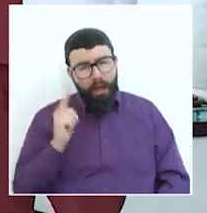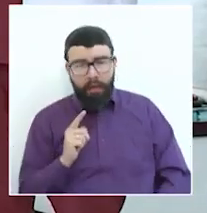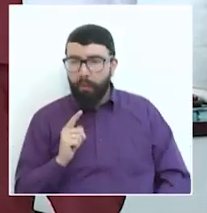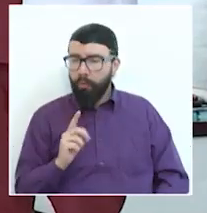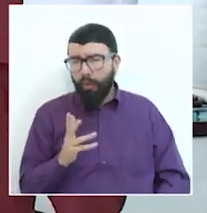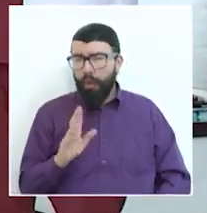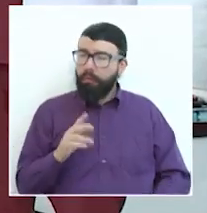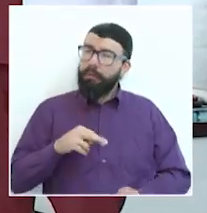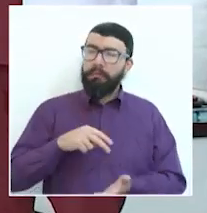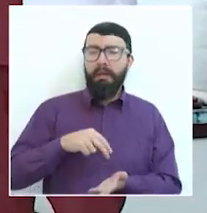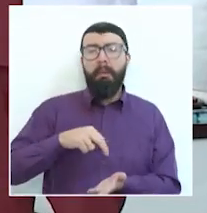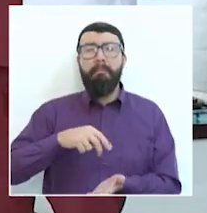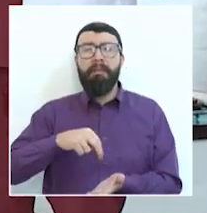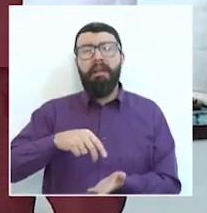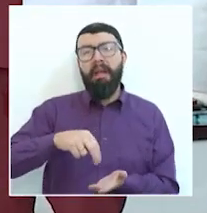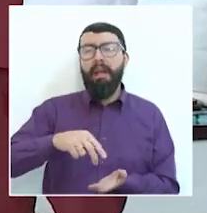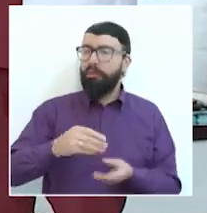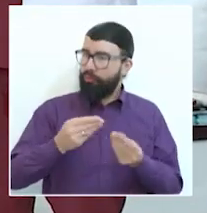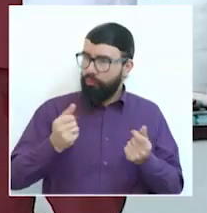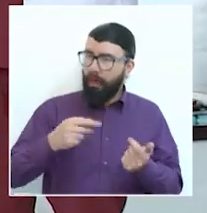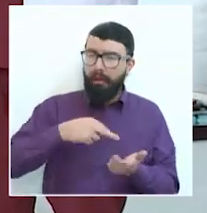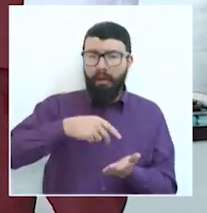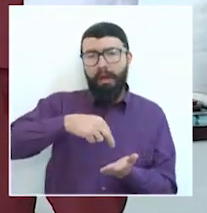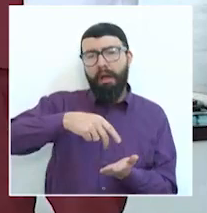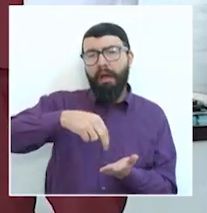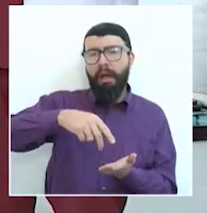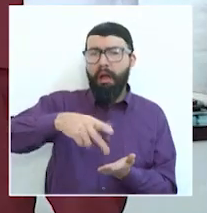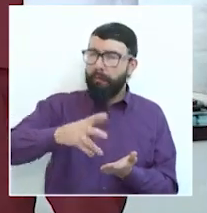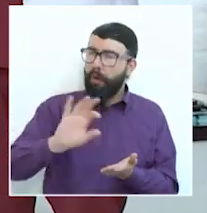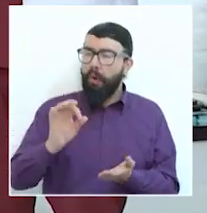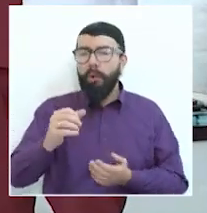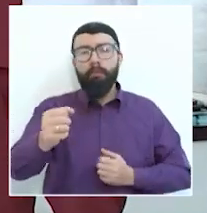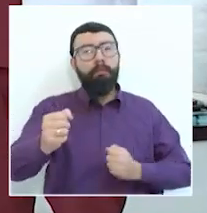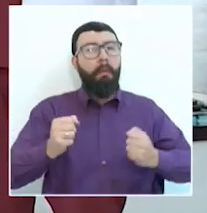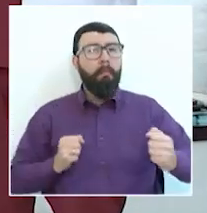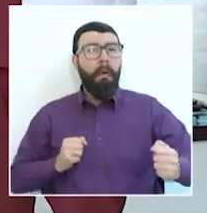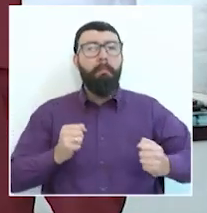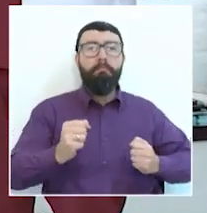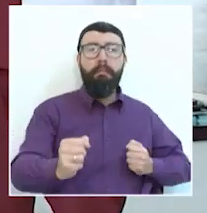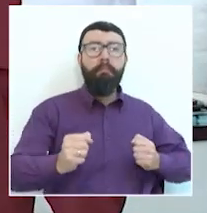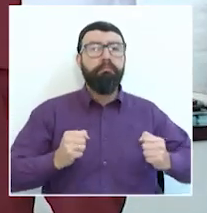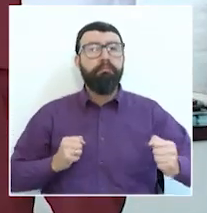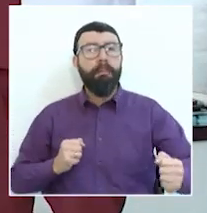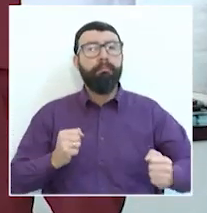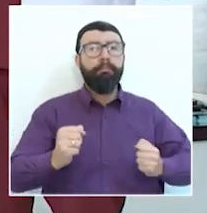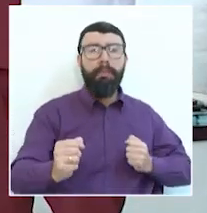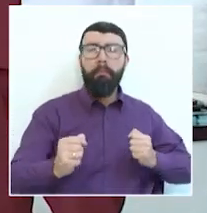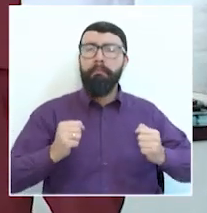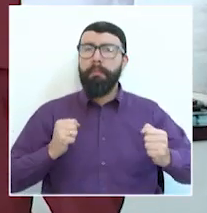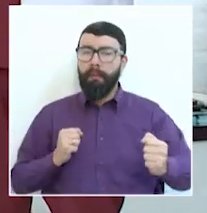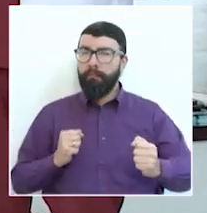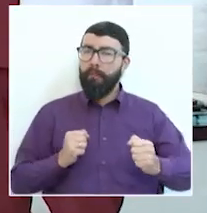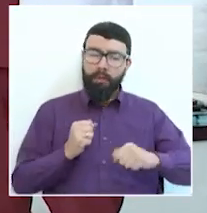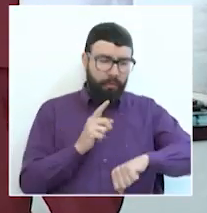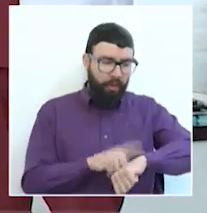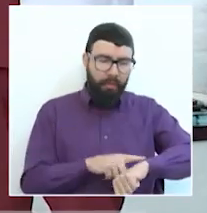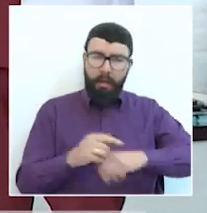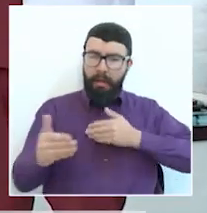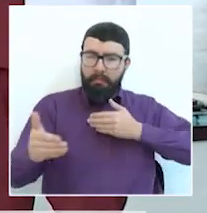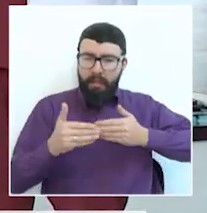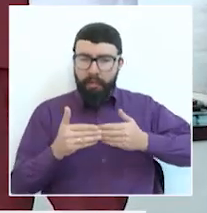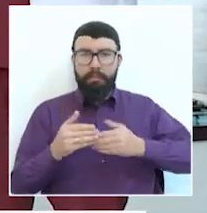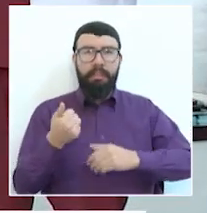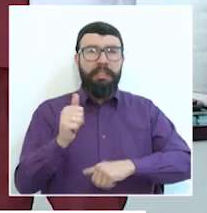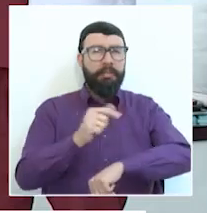caminar no es considerado de alto impacto, puede ser también en una máquina elíptica, y empezar en unas distancias muy cortas,